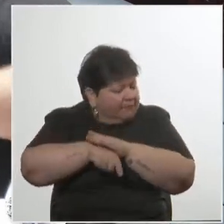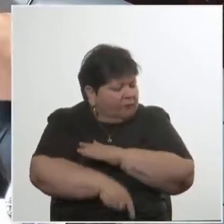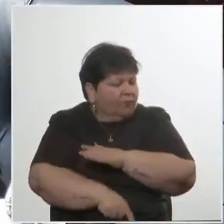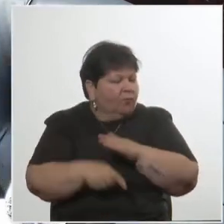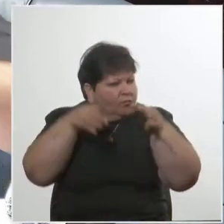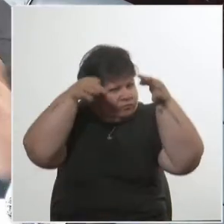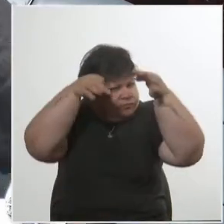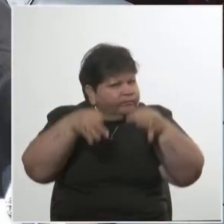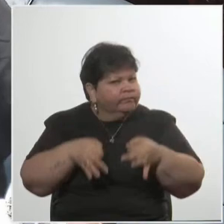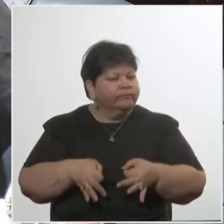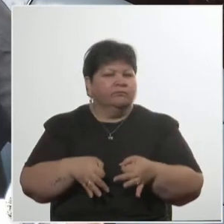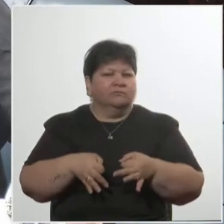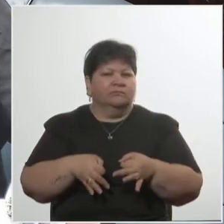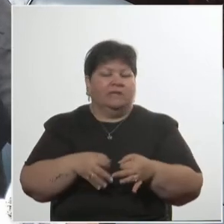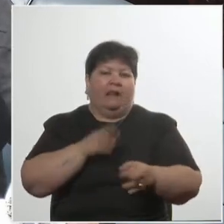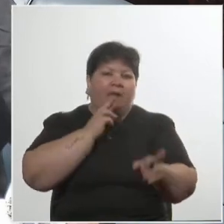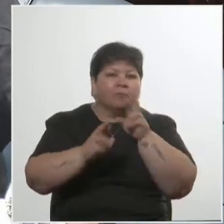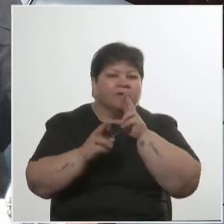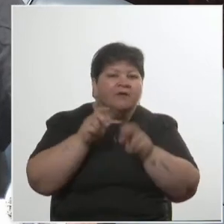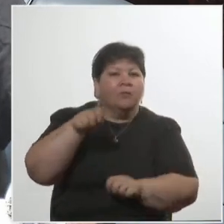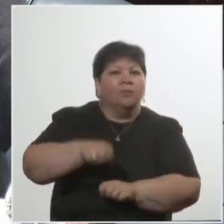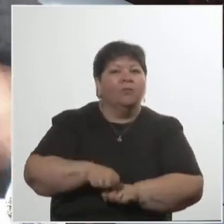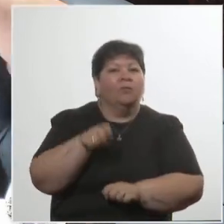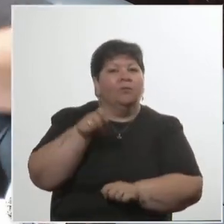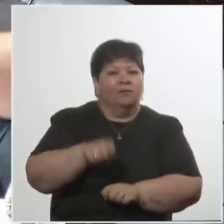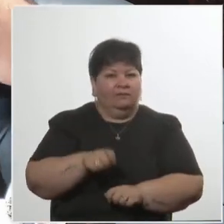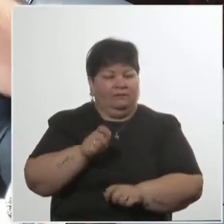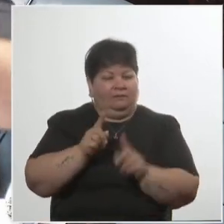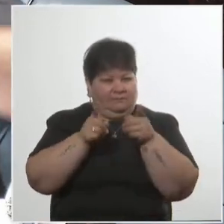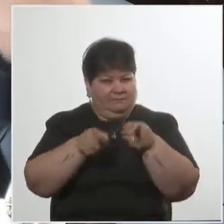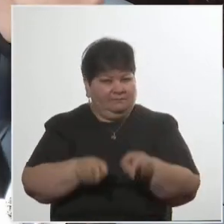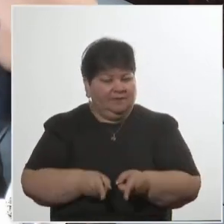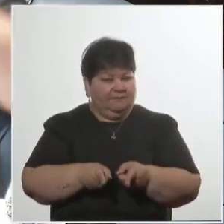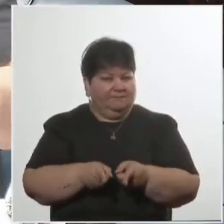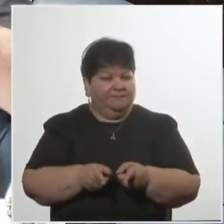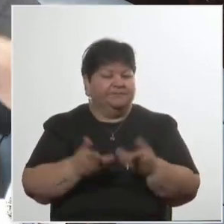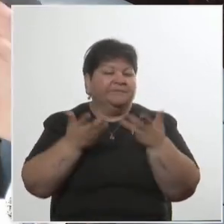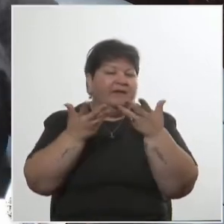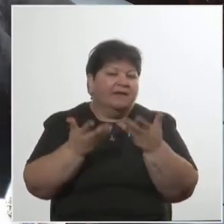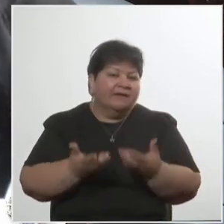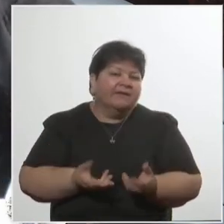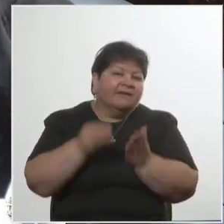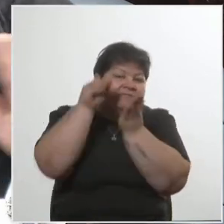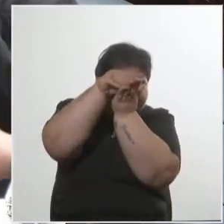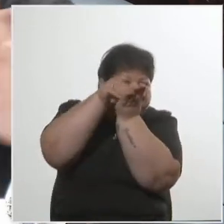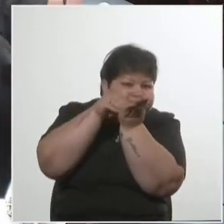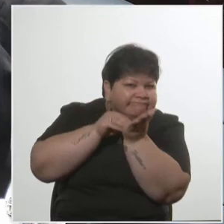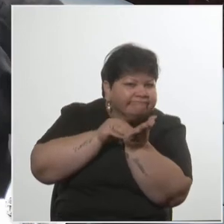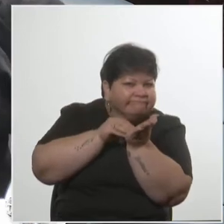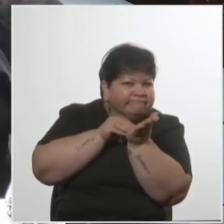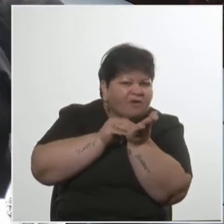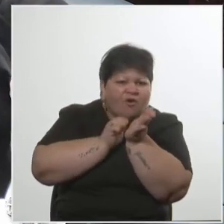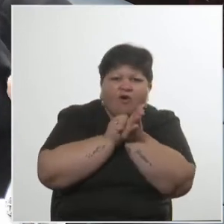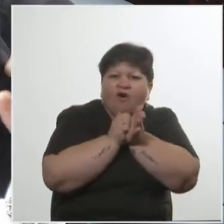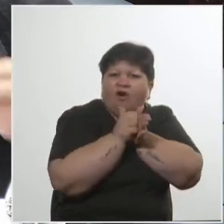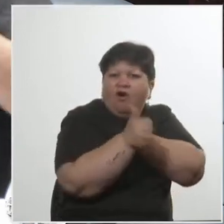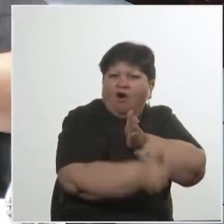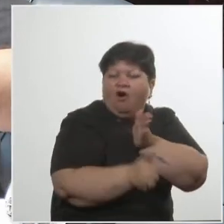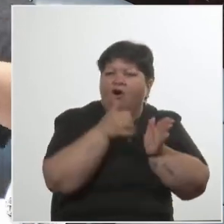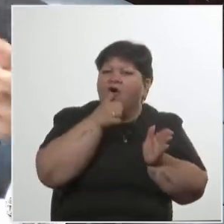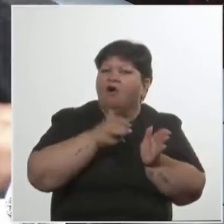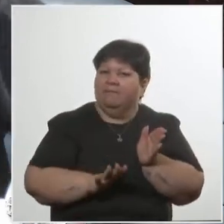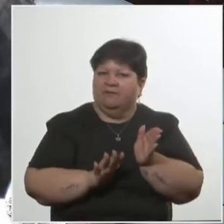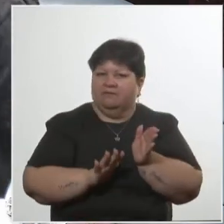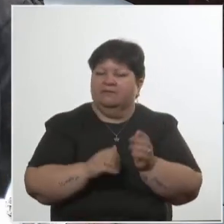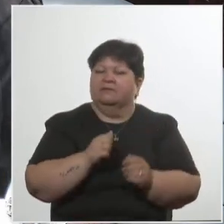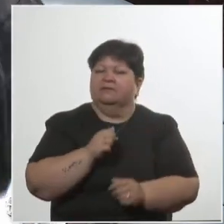que encuentra después una respuesta jurídica que intente incorporar toda la historia Yo estoy de acuerdo es